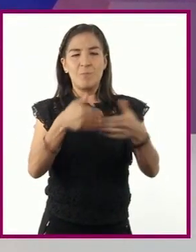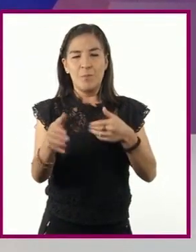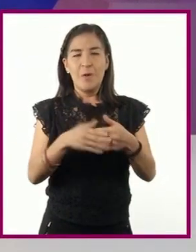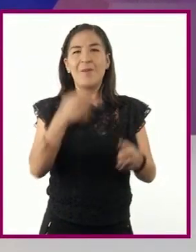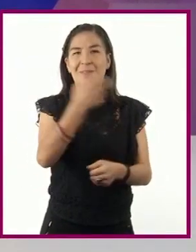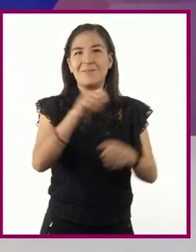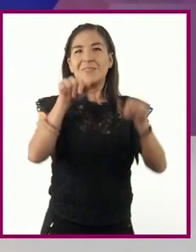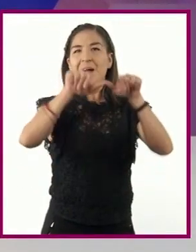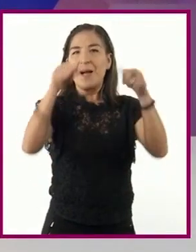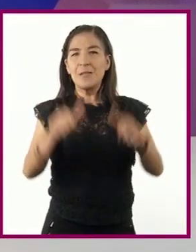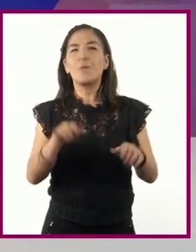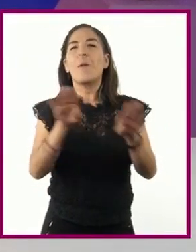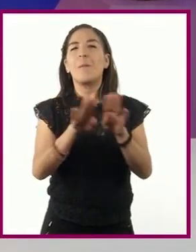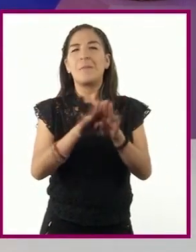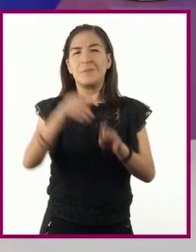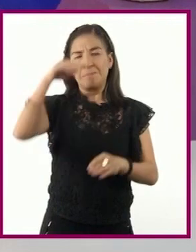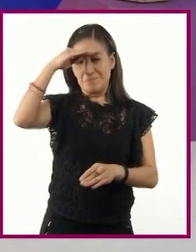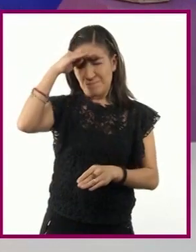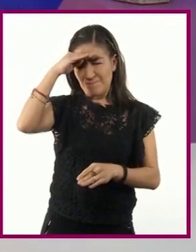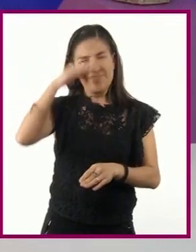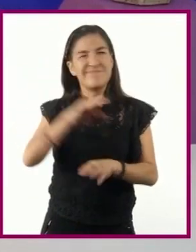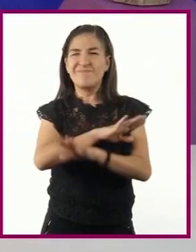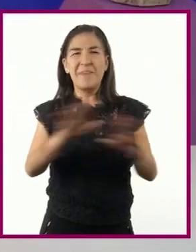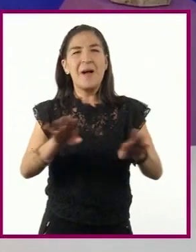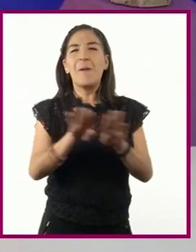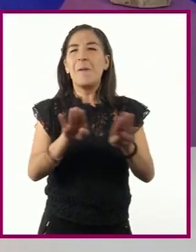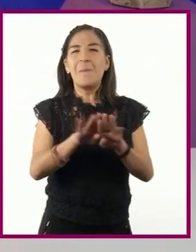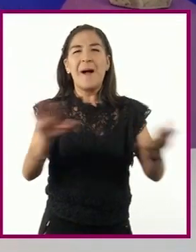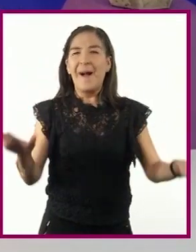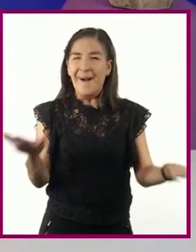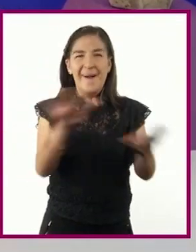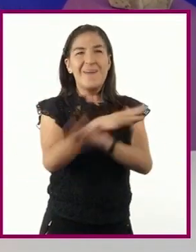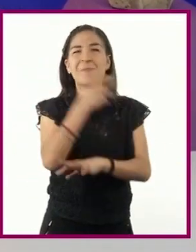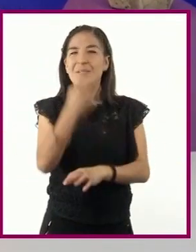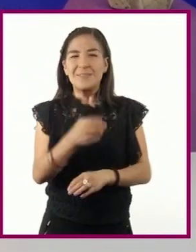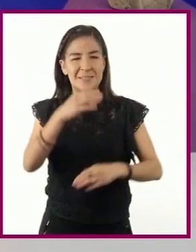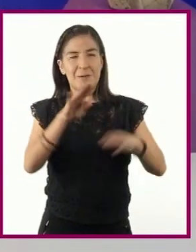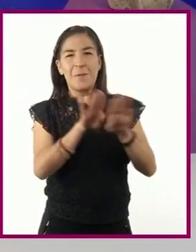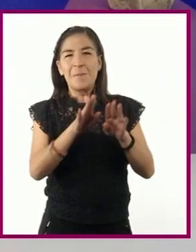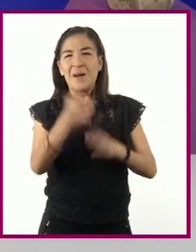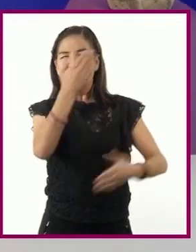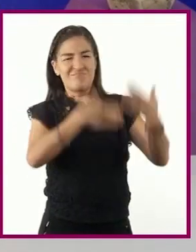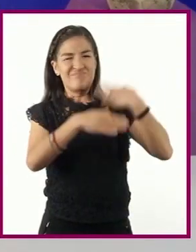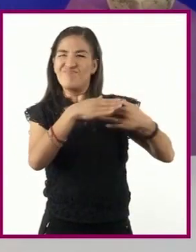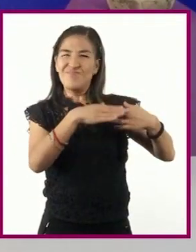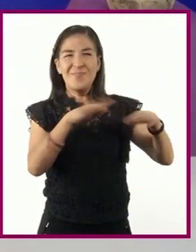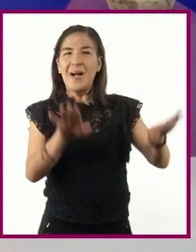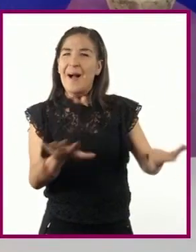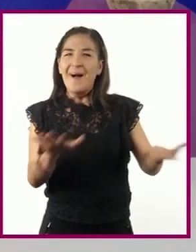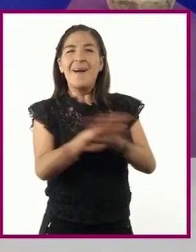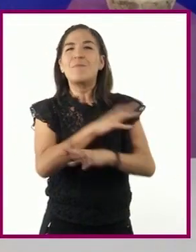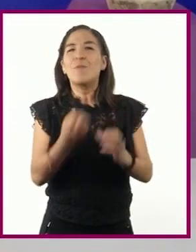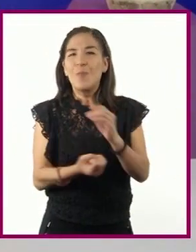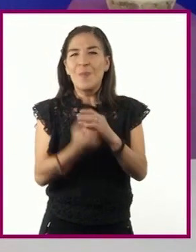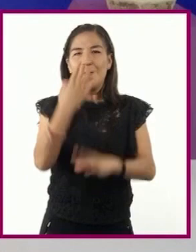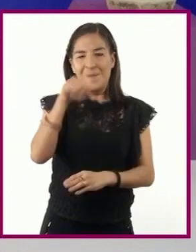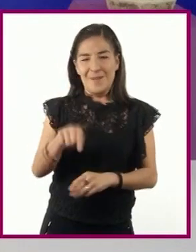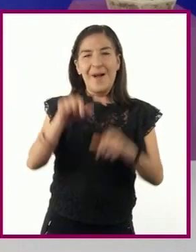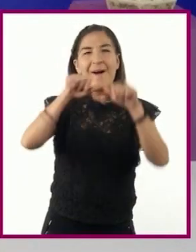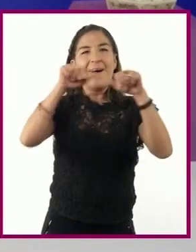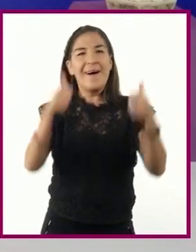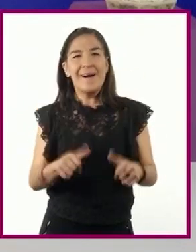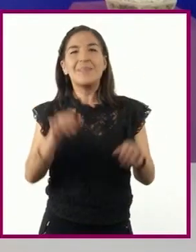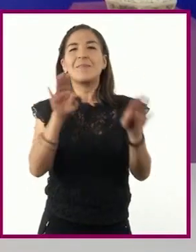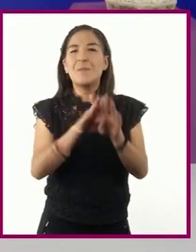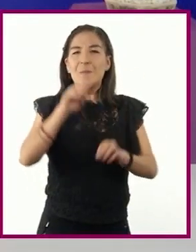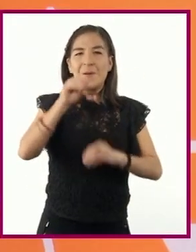artísticas se proponían. Romper con lo que había antes, encontrar nuevas formas de escribir y de hacer arte, además de hacer